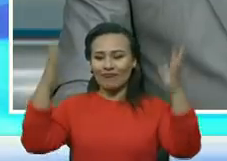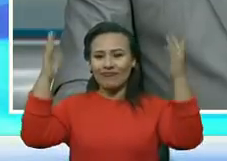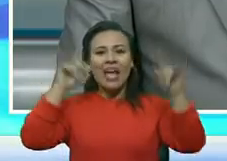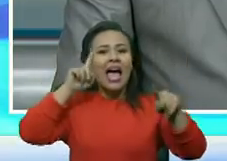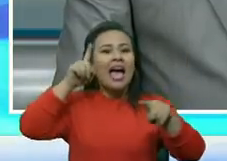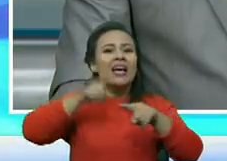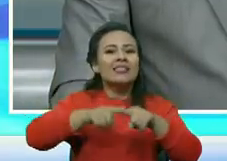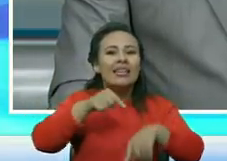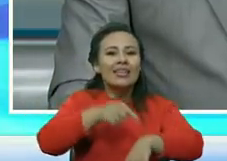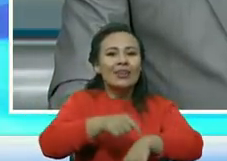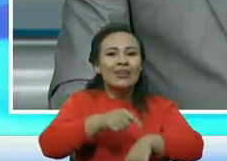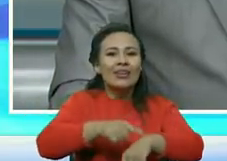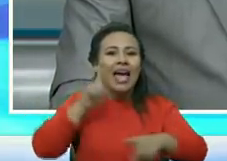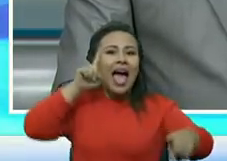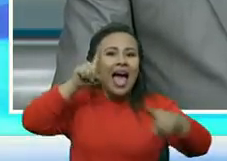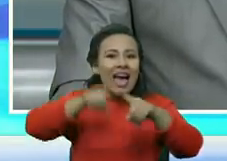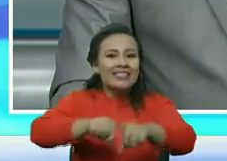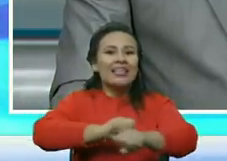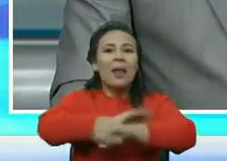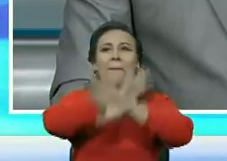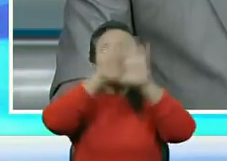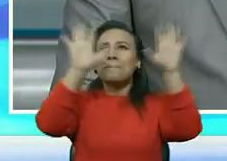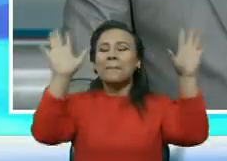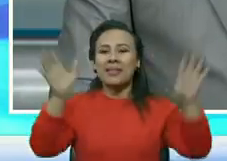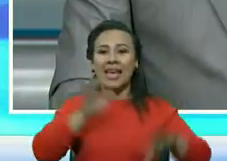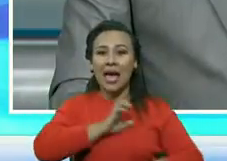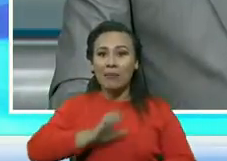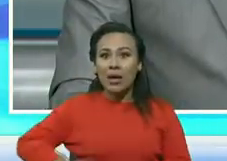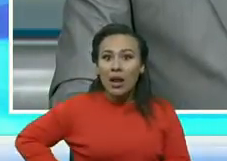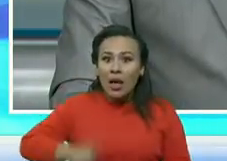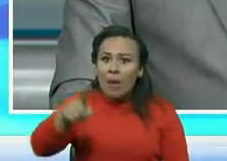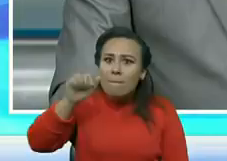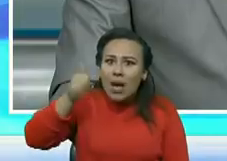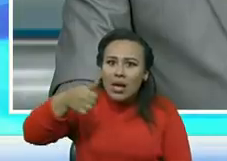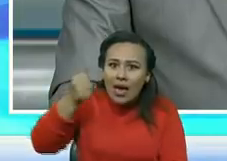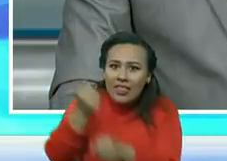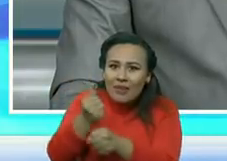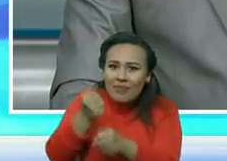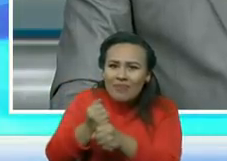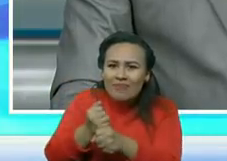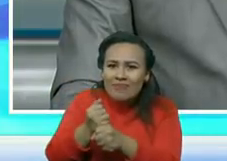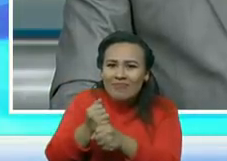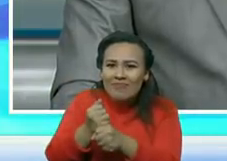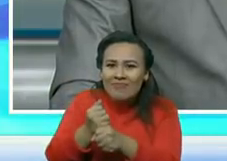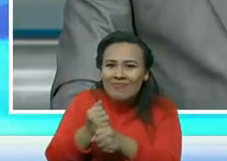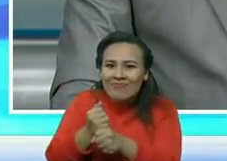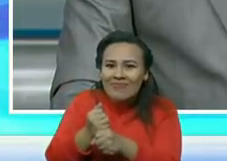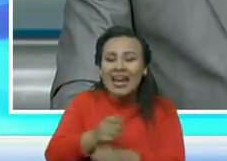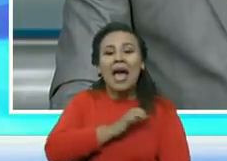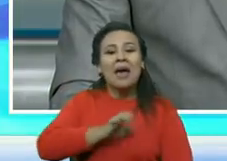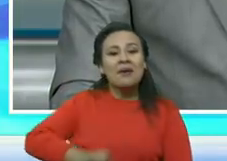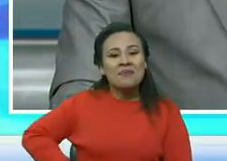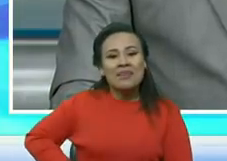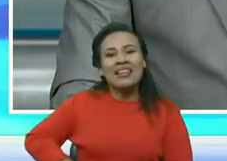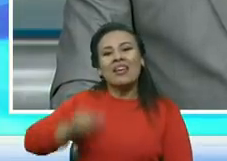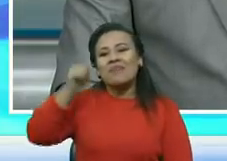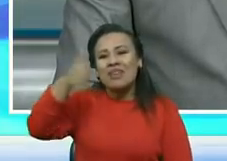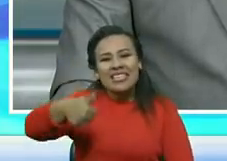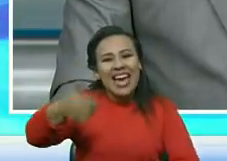hora? Hasta el amanecer, Emelec. Pero mañana trabajan. Mañana para los emelecistas